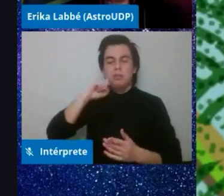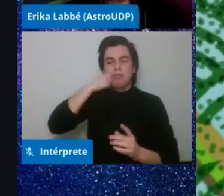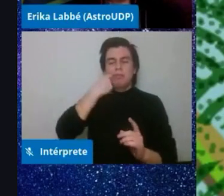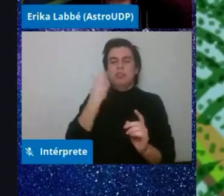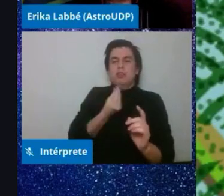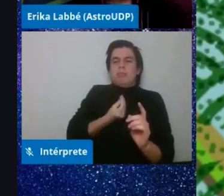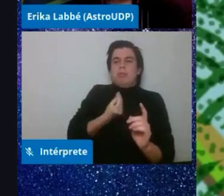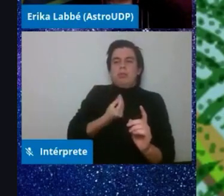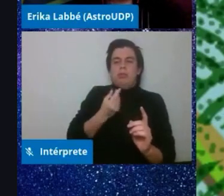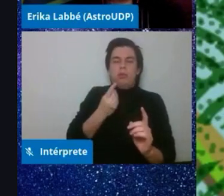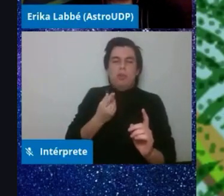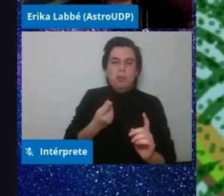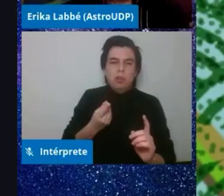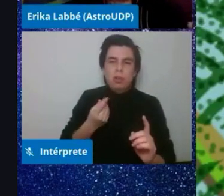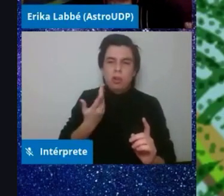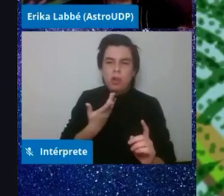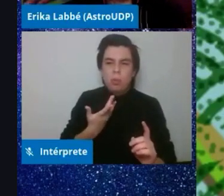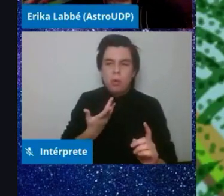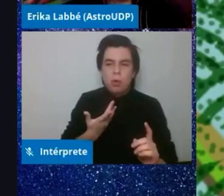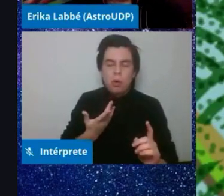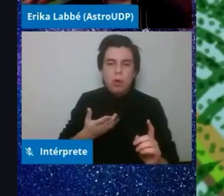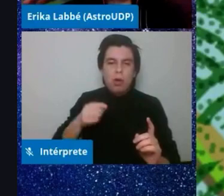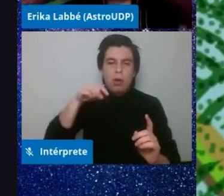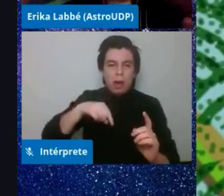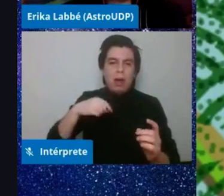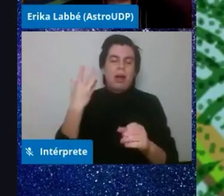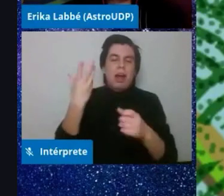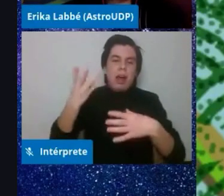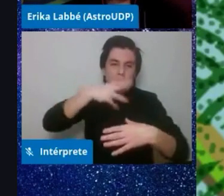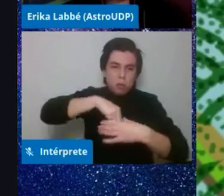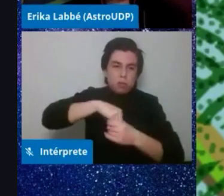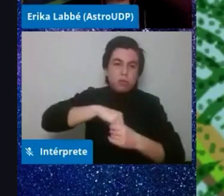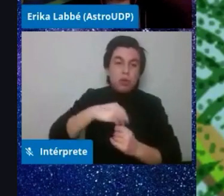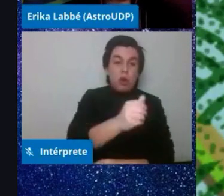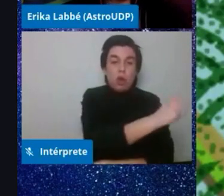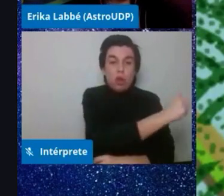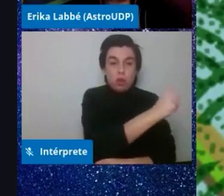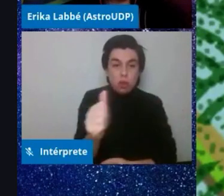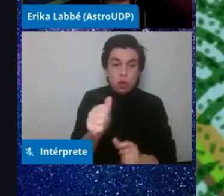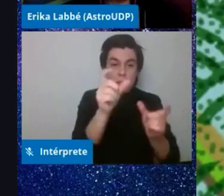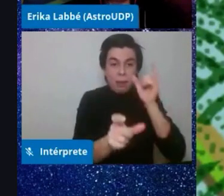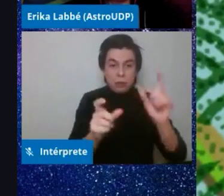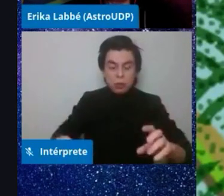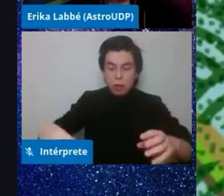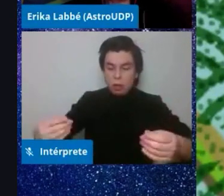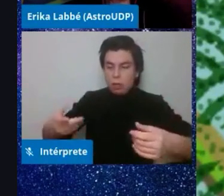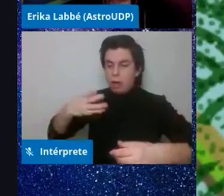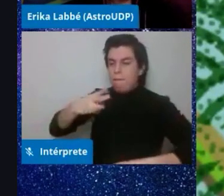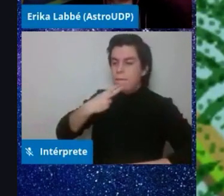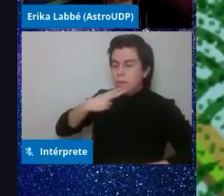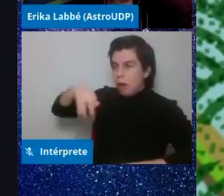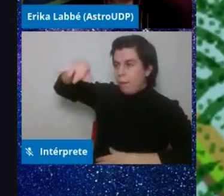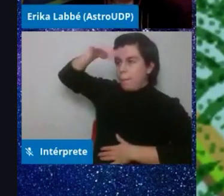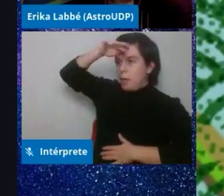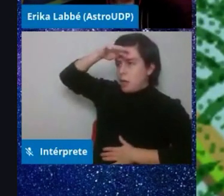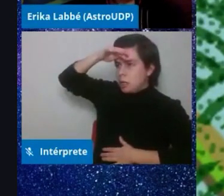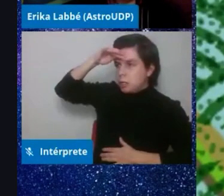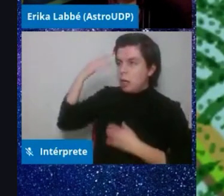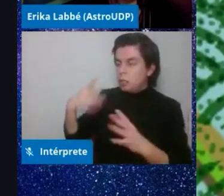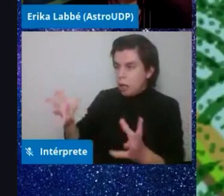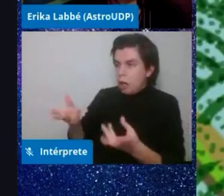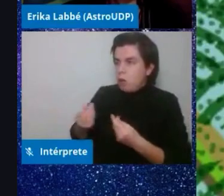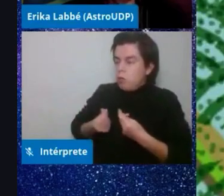de inclusión, donde en realidad todas las personas que pasan por esas experiencias las aprecian mucho. Es